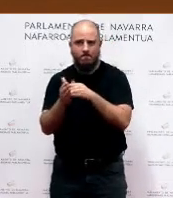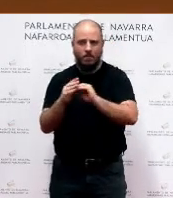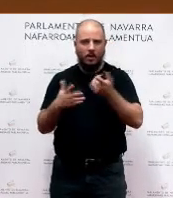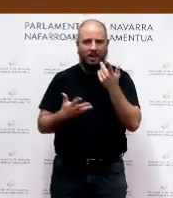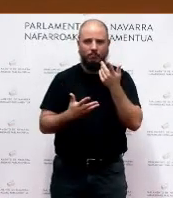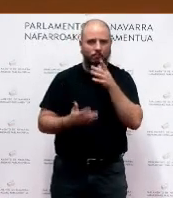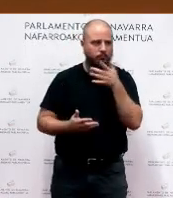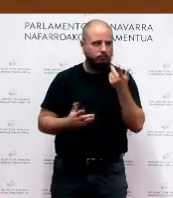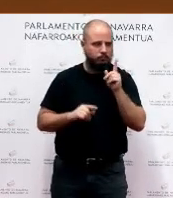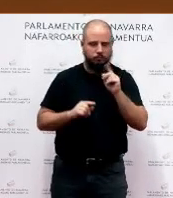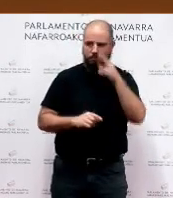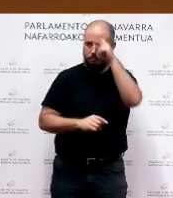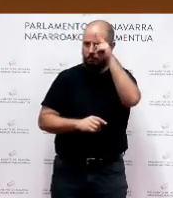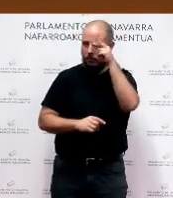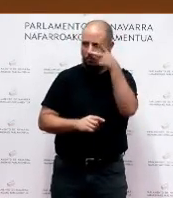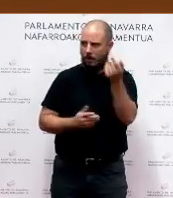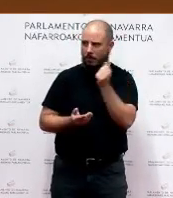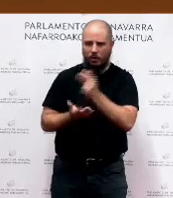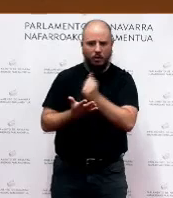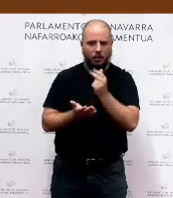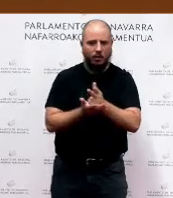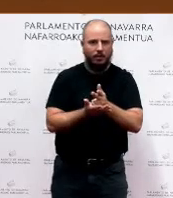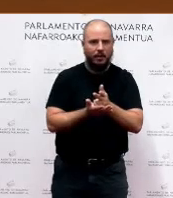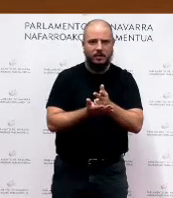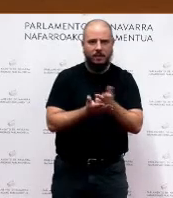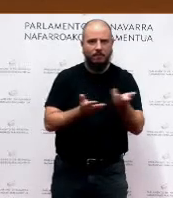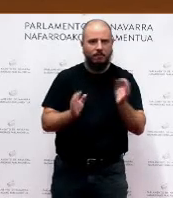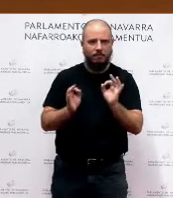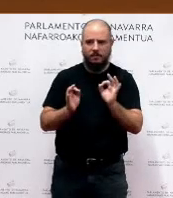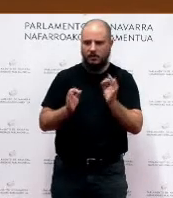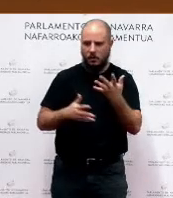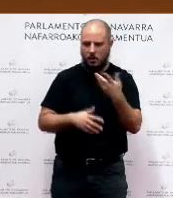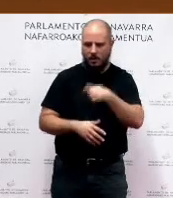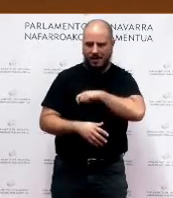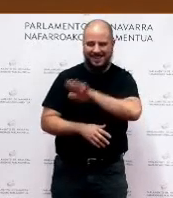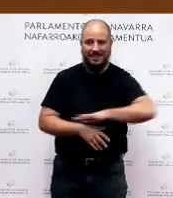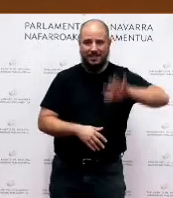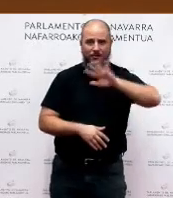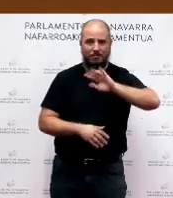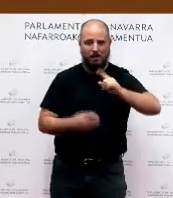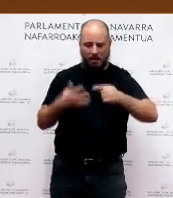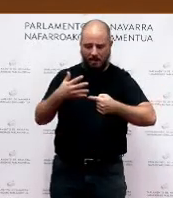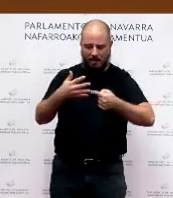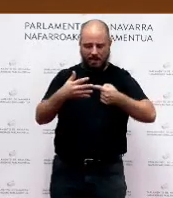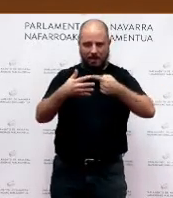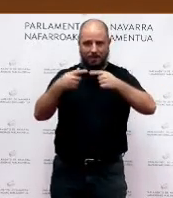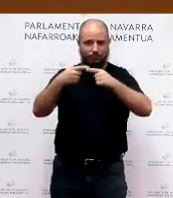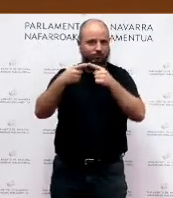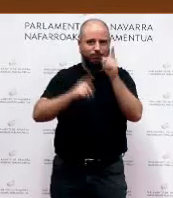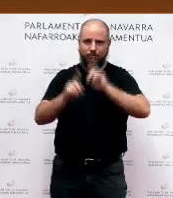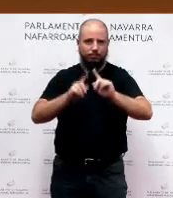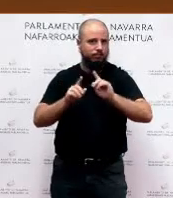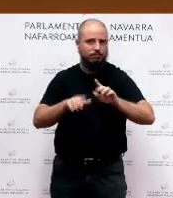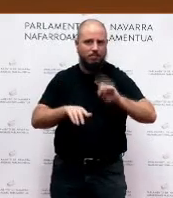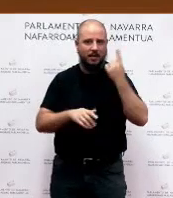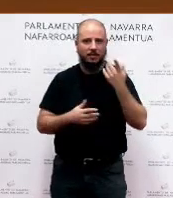las primeras preocupaciones y desafíos que tiene que afrontar este país. Hablar de satisfacción del derecho a la